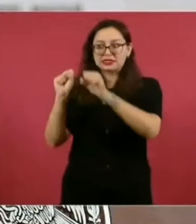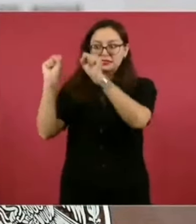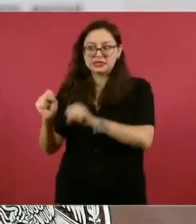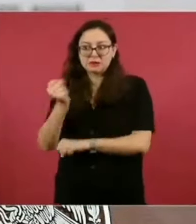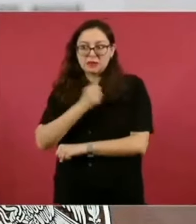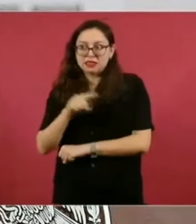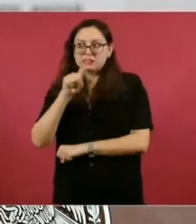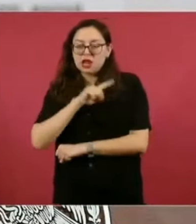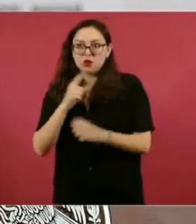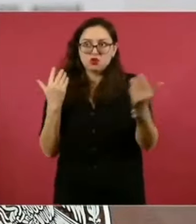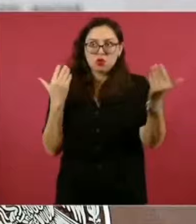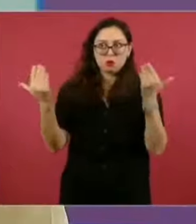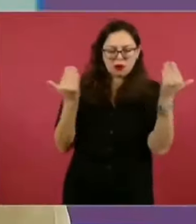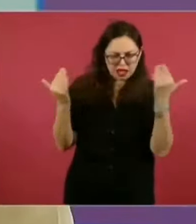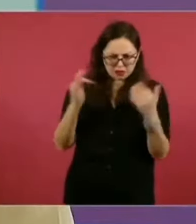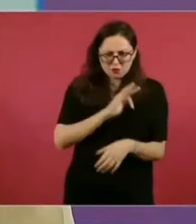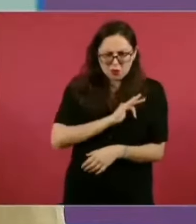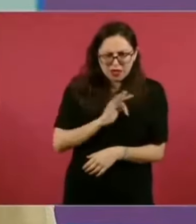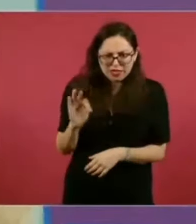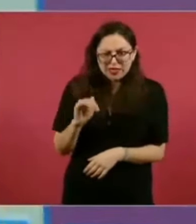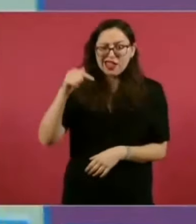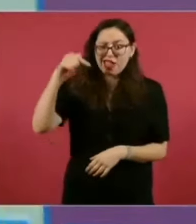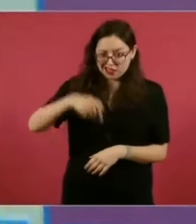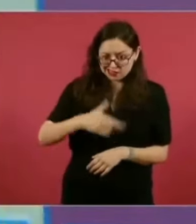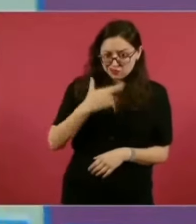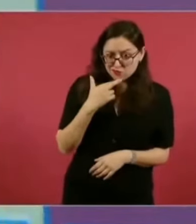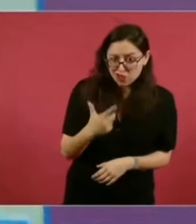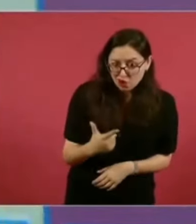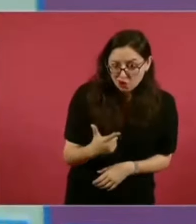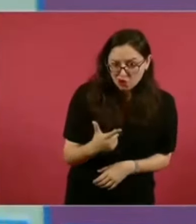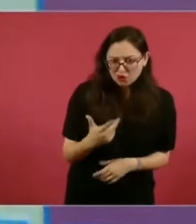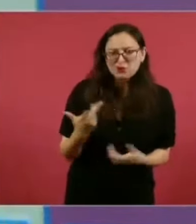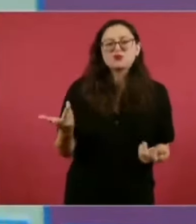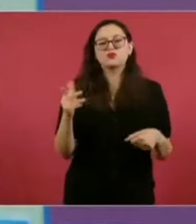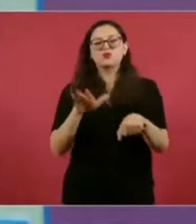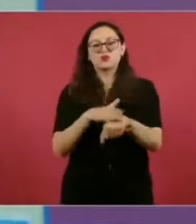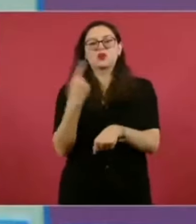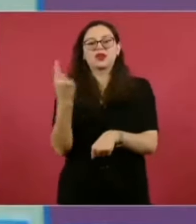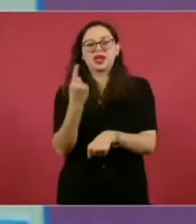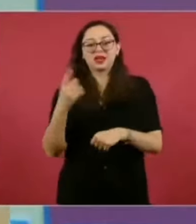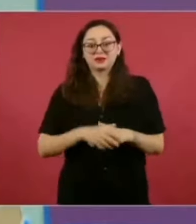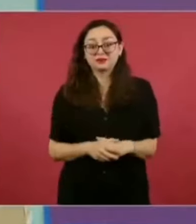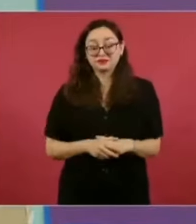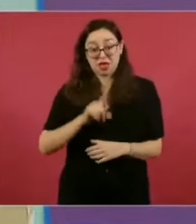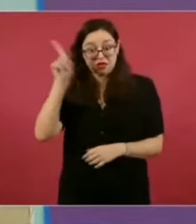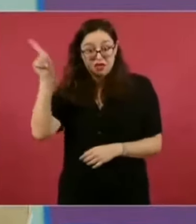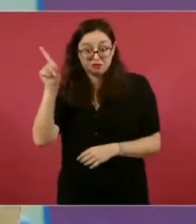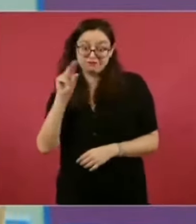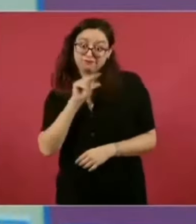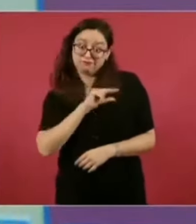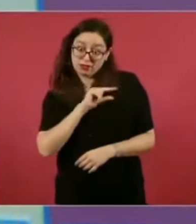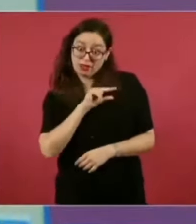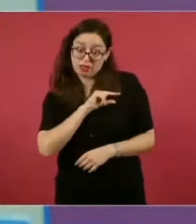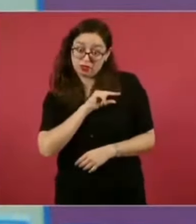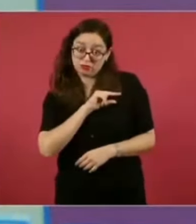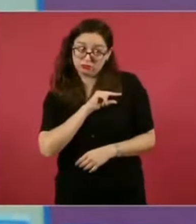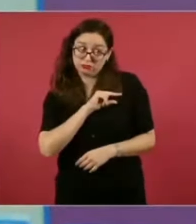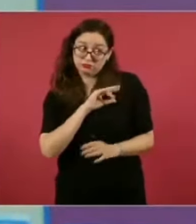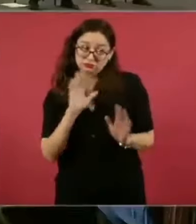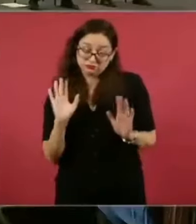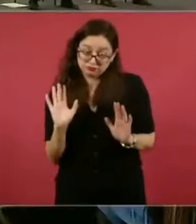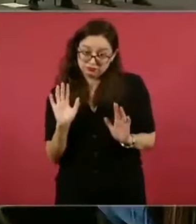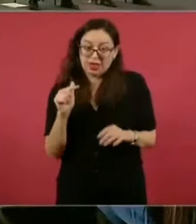importante hablar de esto. Primero, porque consideramos que es mejor que sea público a que sea privado. Habrá quienes crean que es mejor que